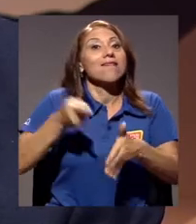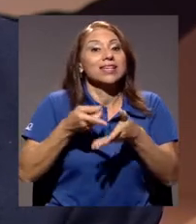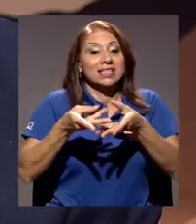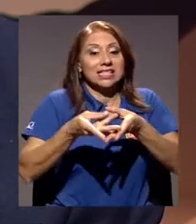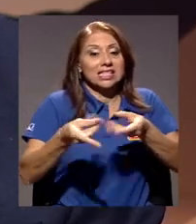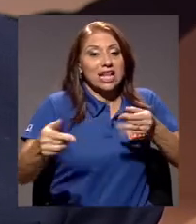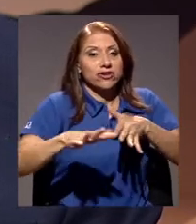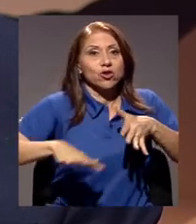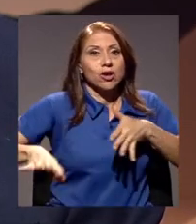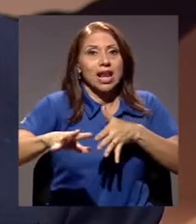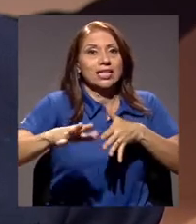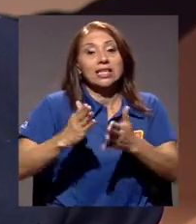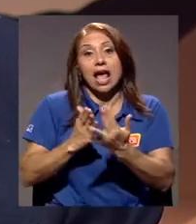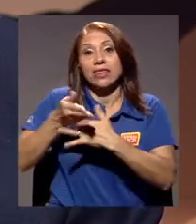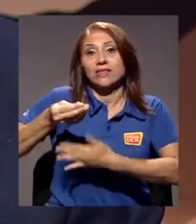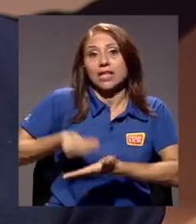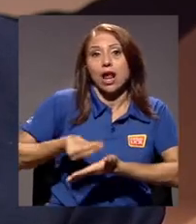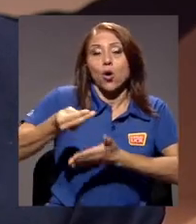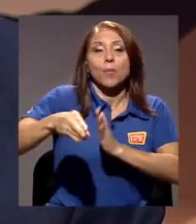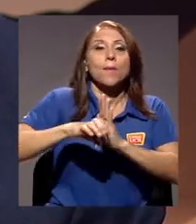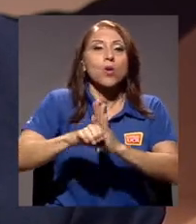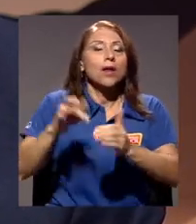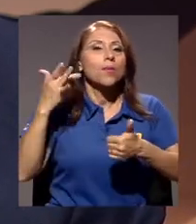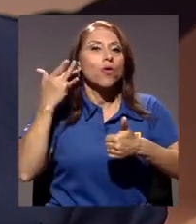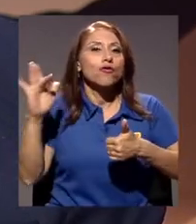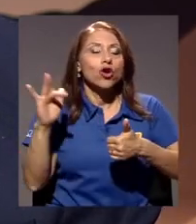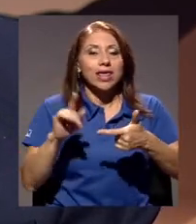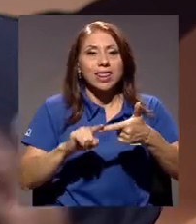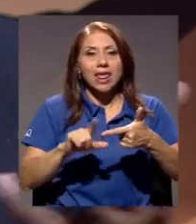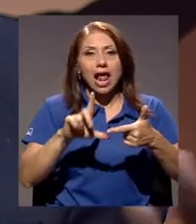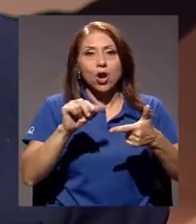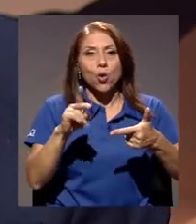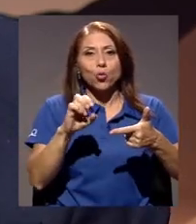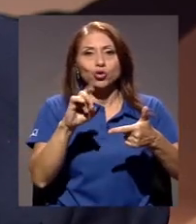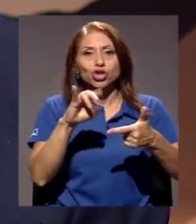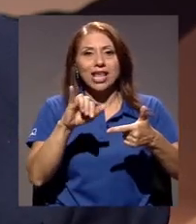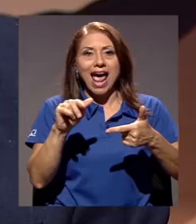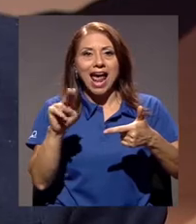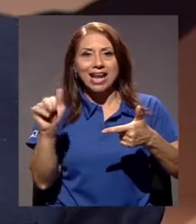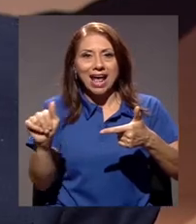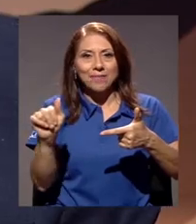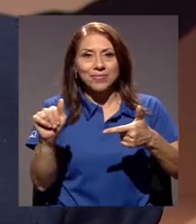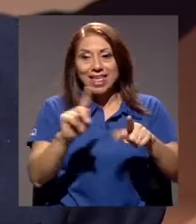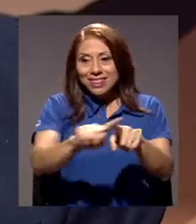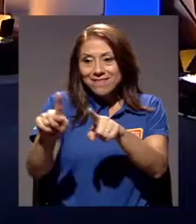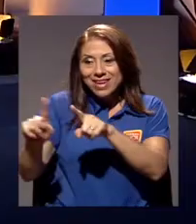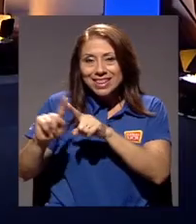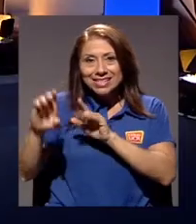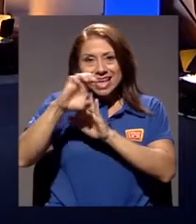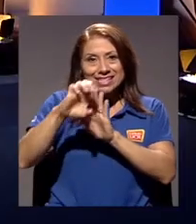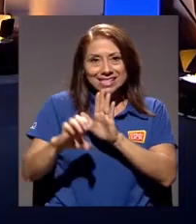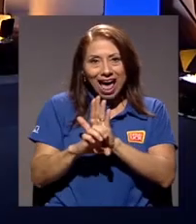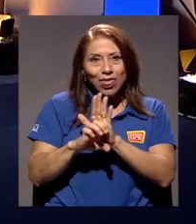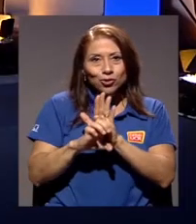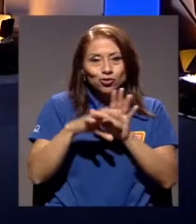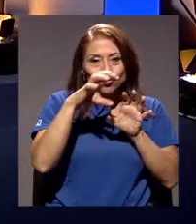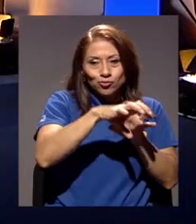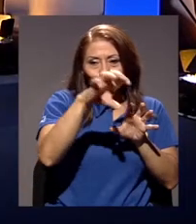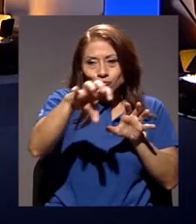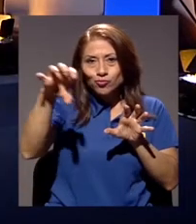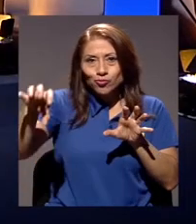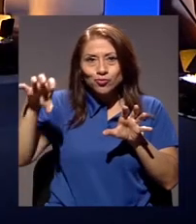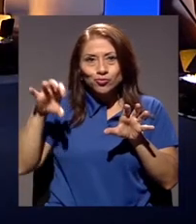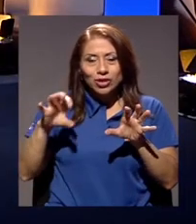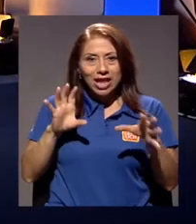compra etcétera que es el caso de la florida de la luisiana de los estados que formaban parte